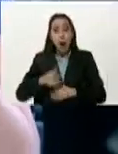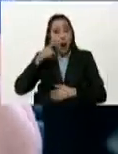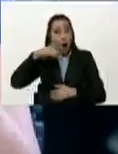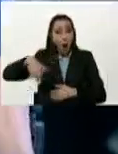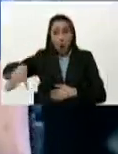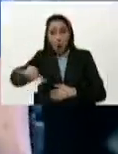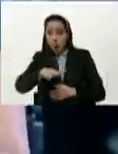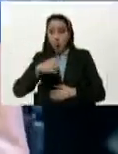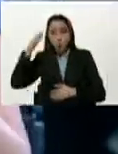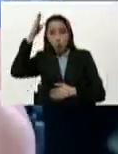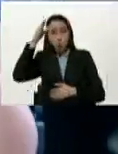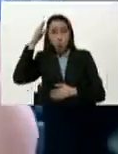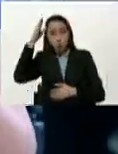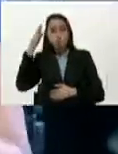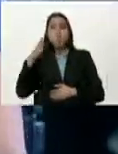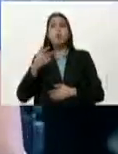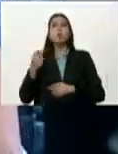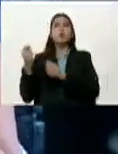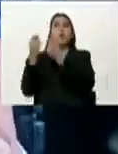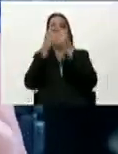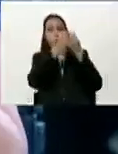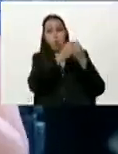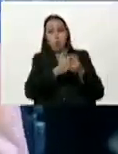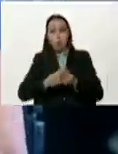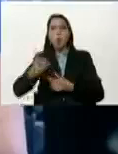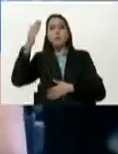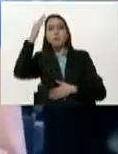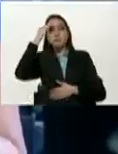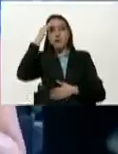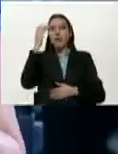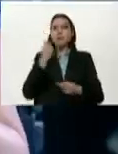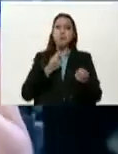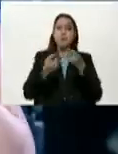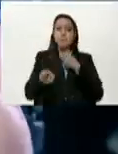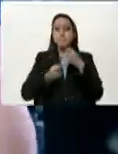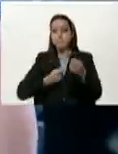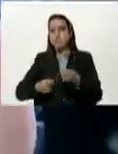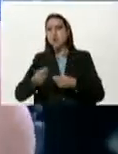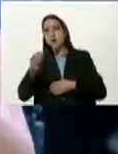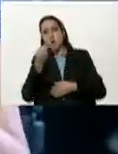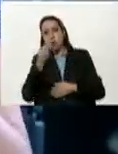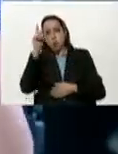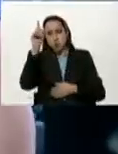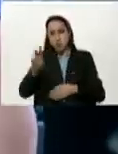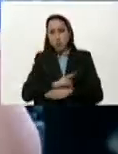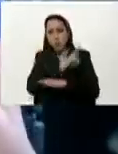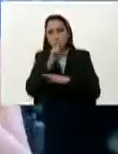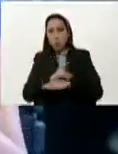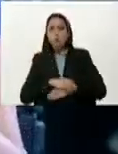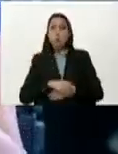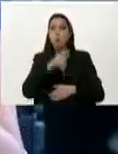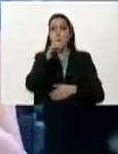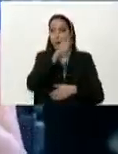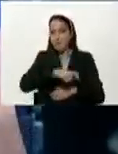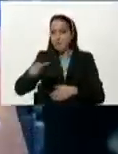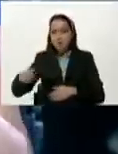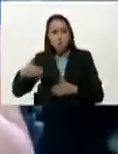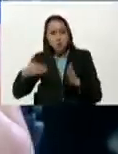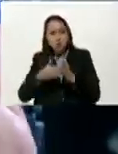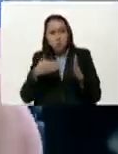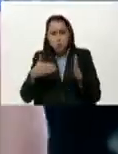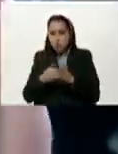como un actor económico es un pueblo más consciente como pueblo consumidor y quienes intentaron perturbar todo este